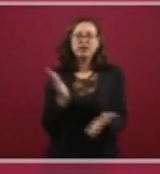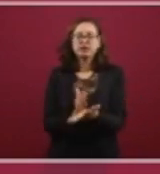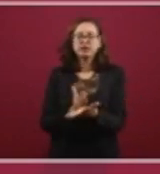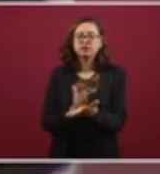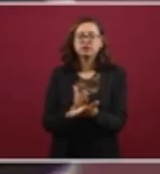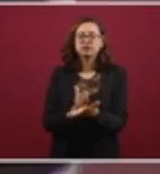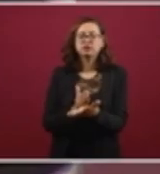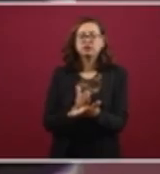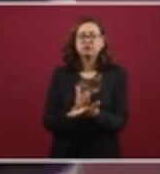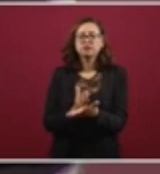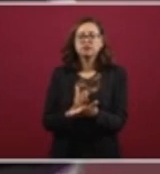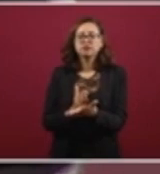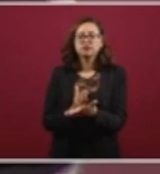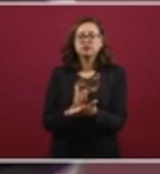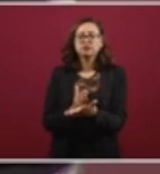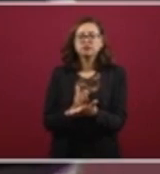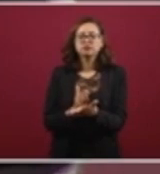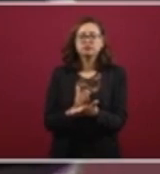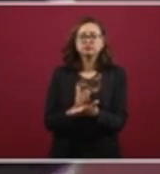hay